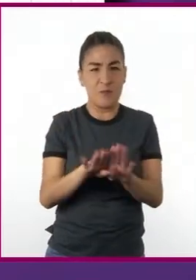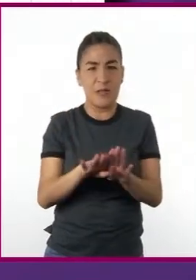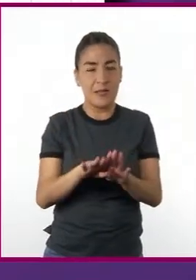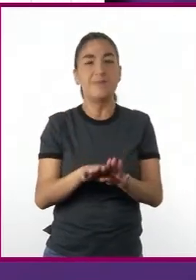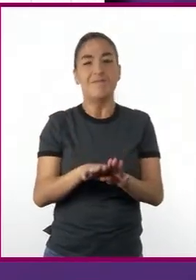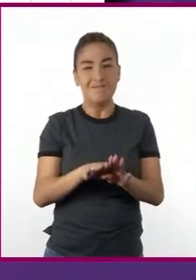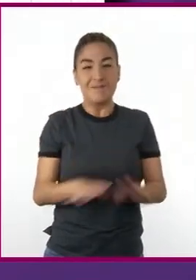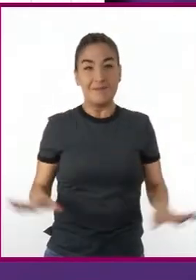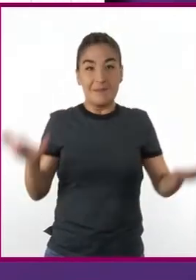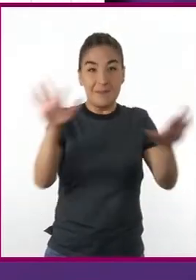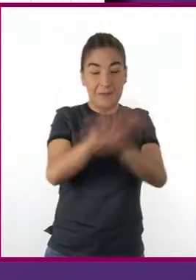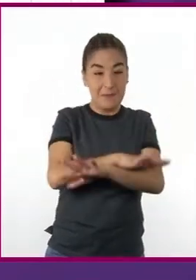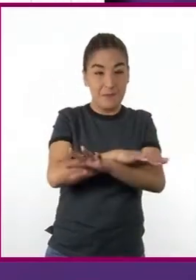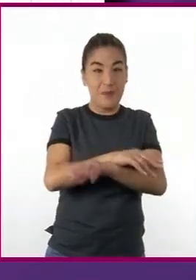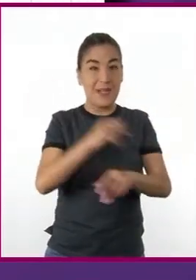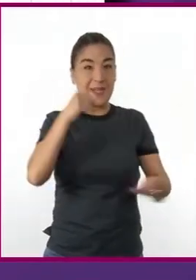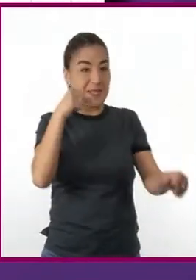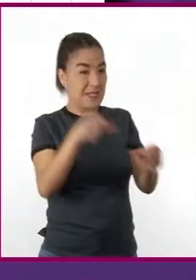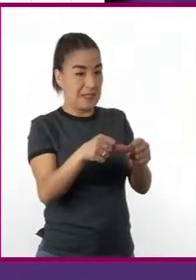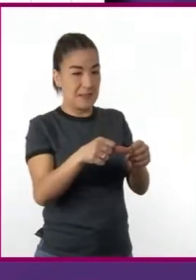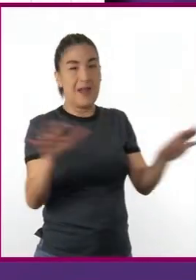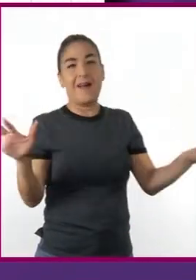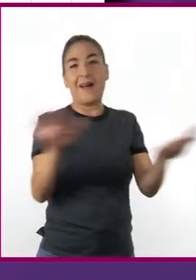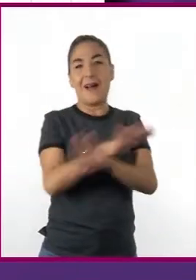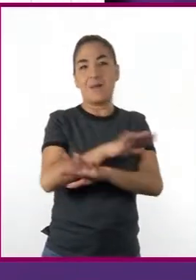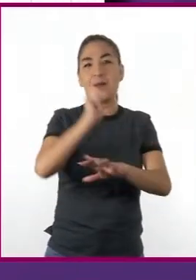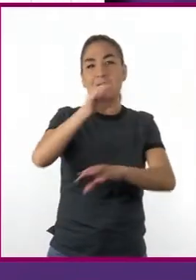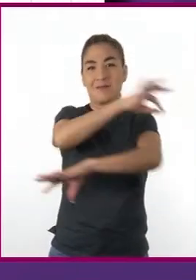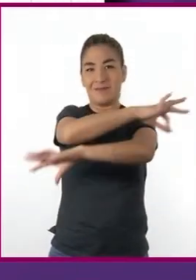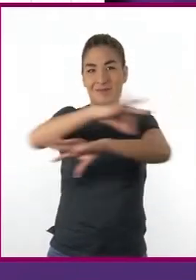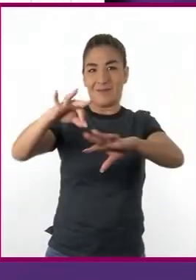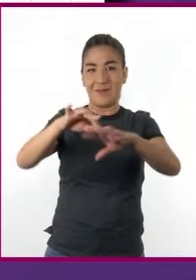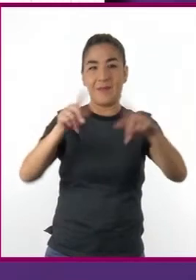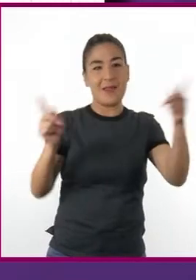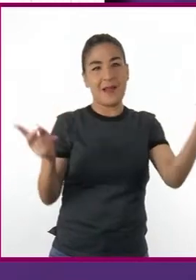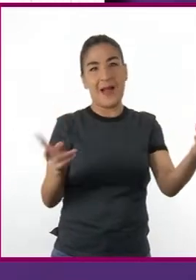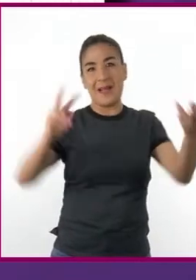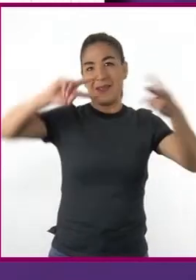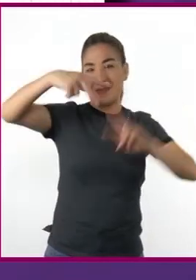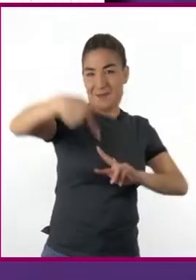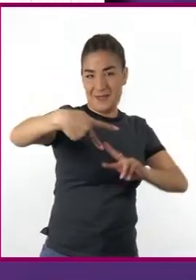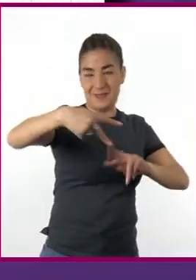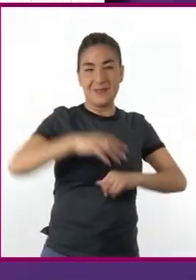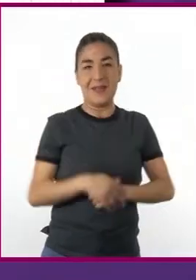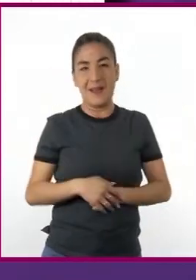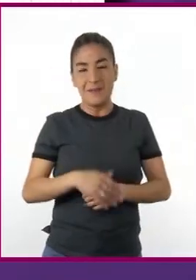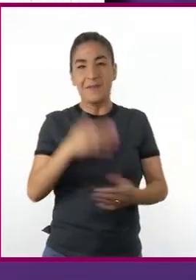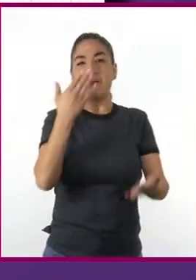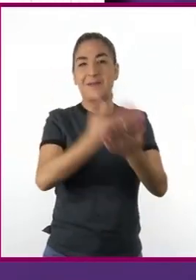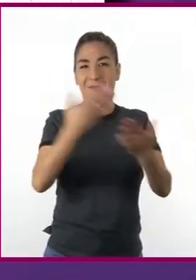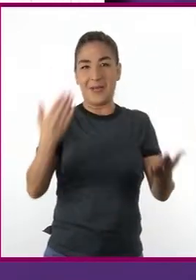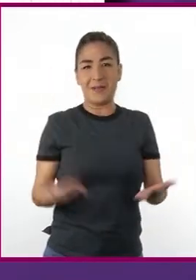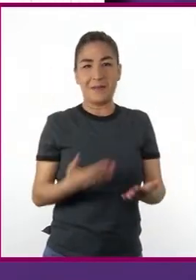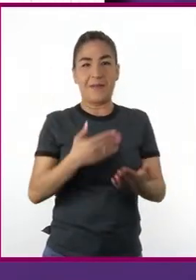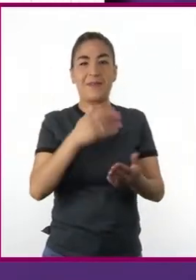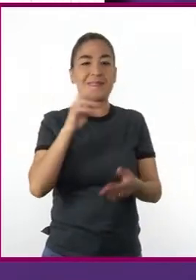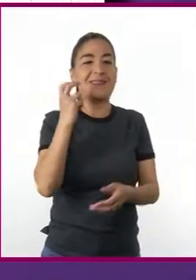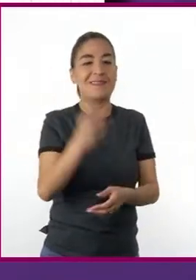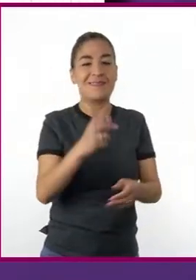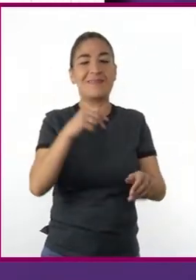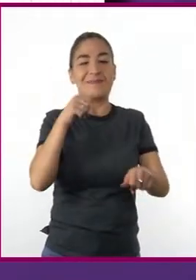al cambiar el signo, cambia la dirección de la línea. Ahora, a la incógnita le sumamos